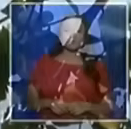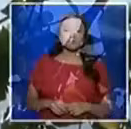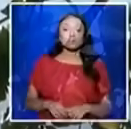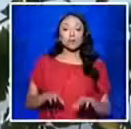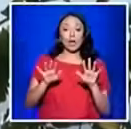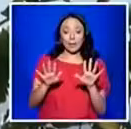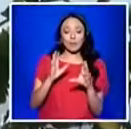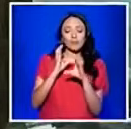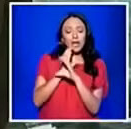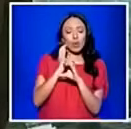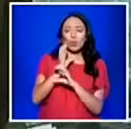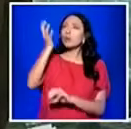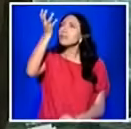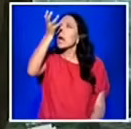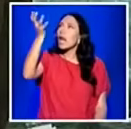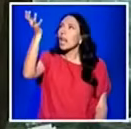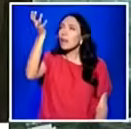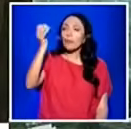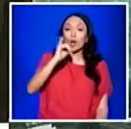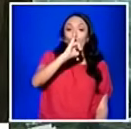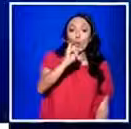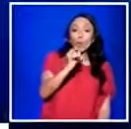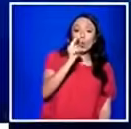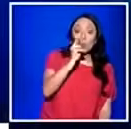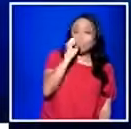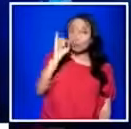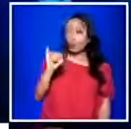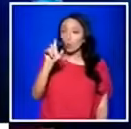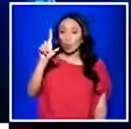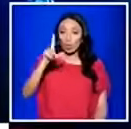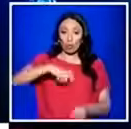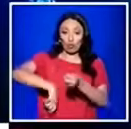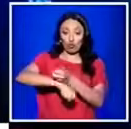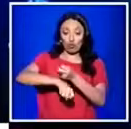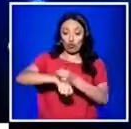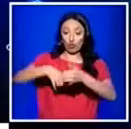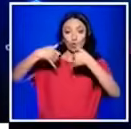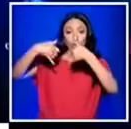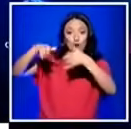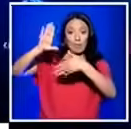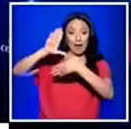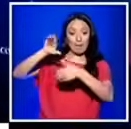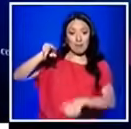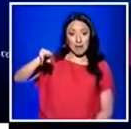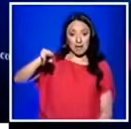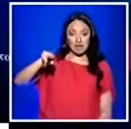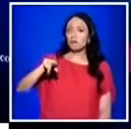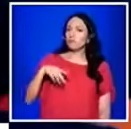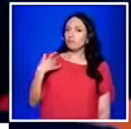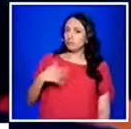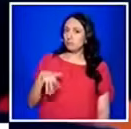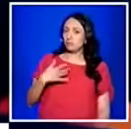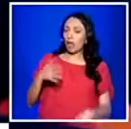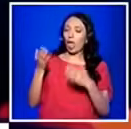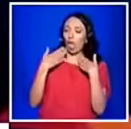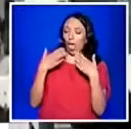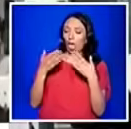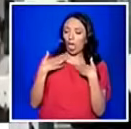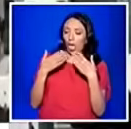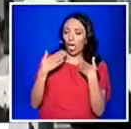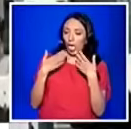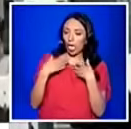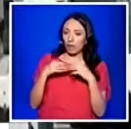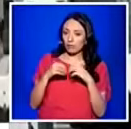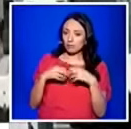Según los pronósticos del clima, los meses de junio y julio en los que se jugará la Conmebol Copa América serán mucho más calurosos.